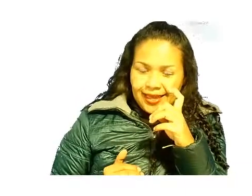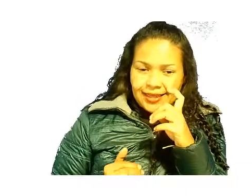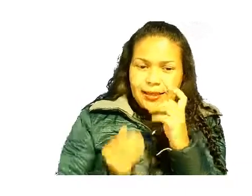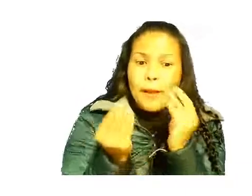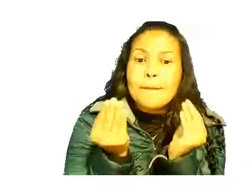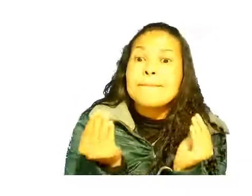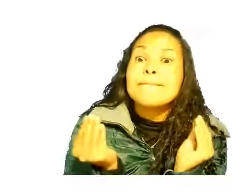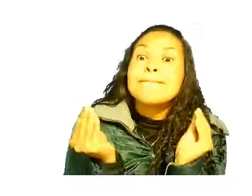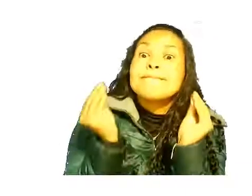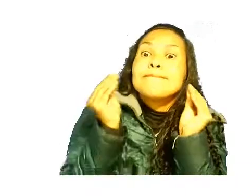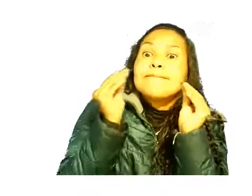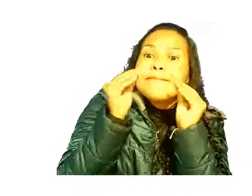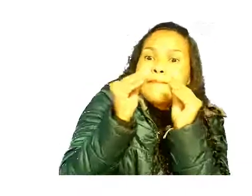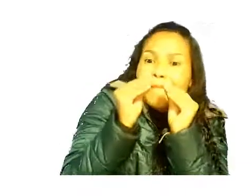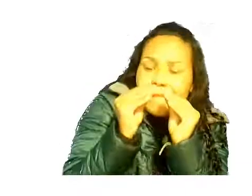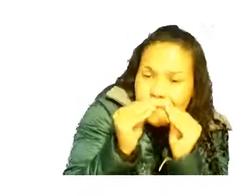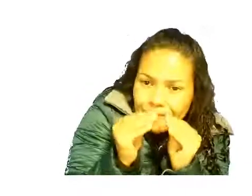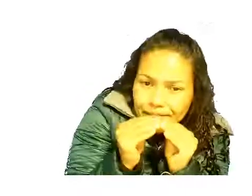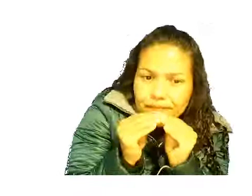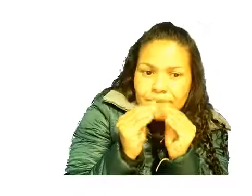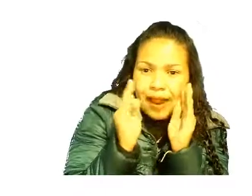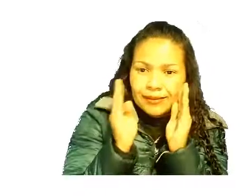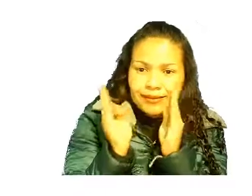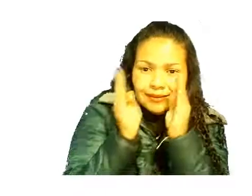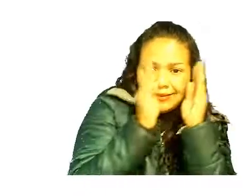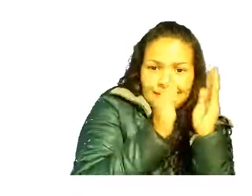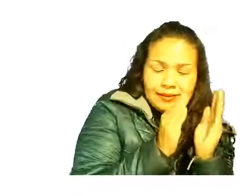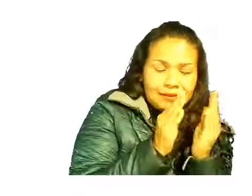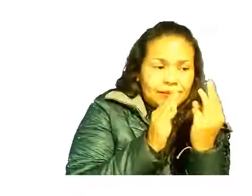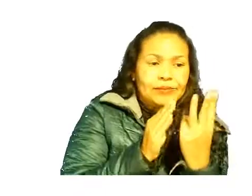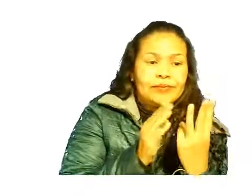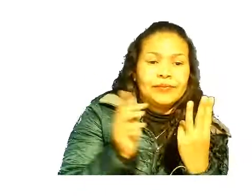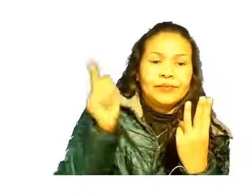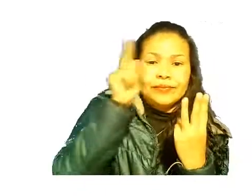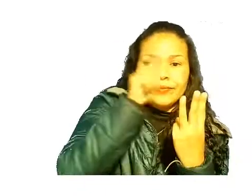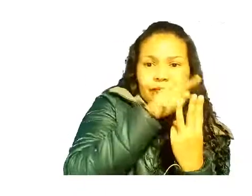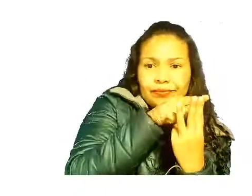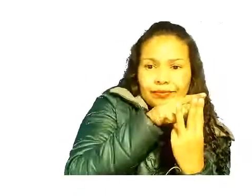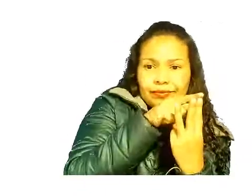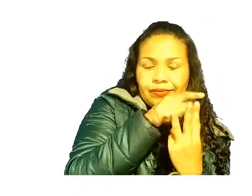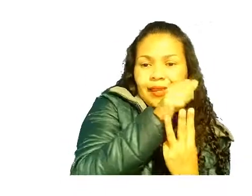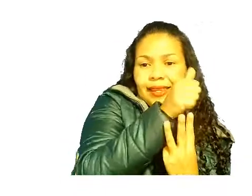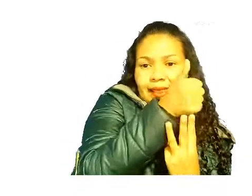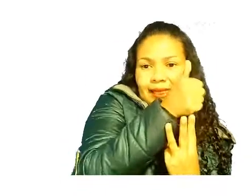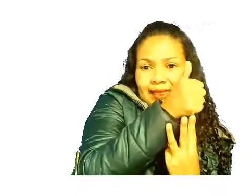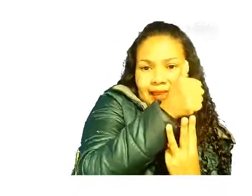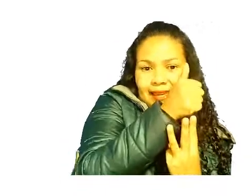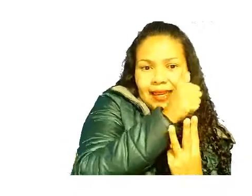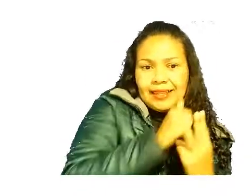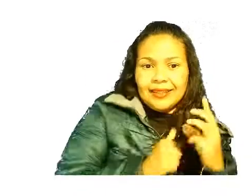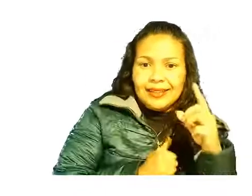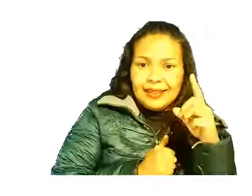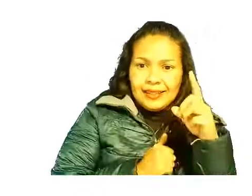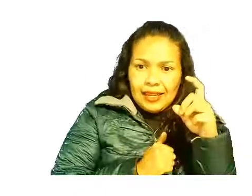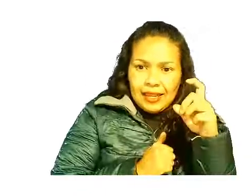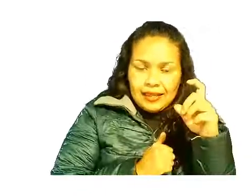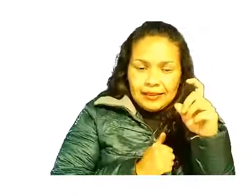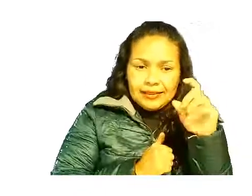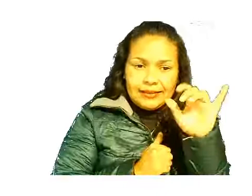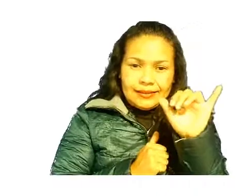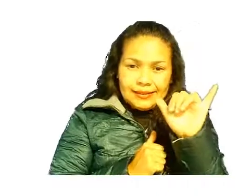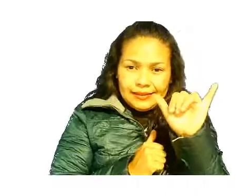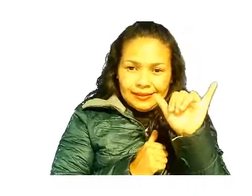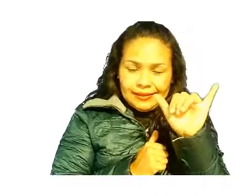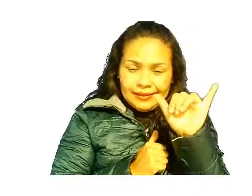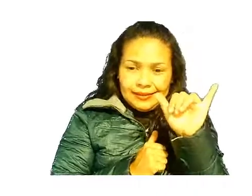una x afuera que está con el 5, y quedaría una x adentro con el 4x. En nuestro tercer término, que